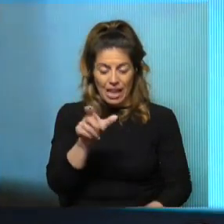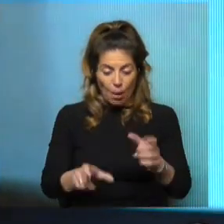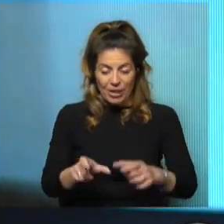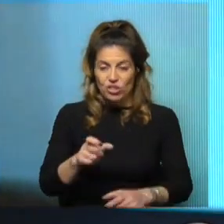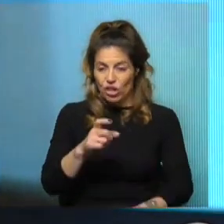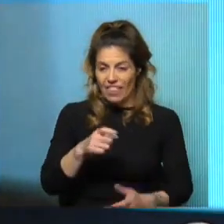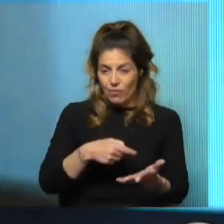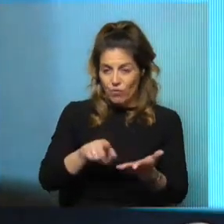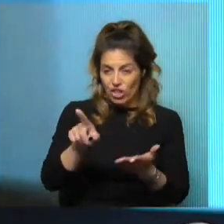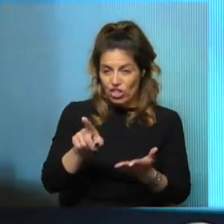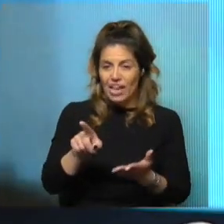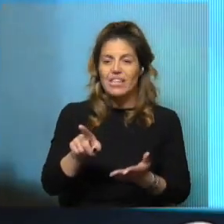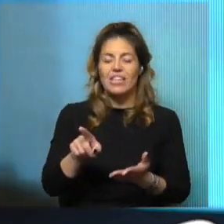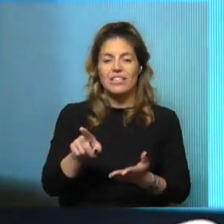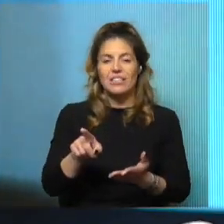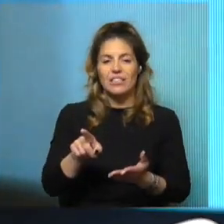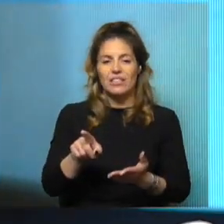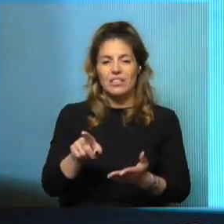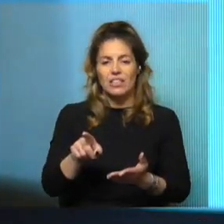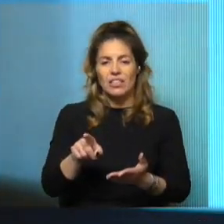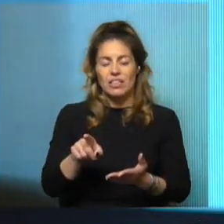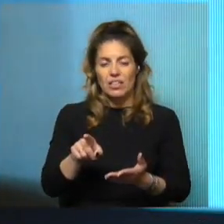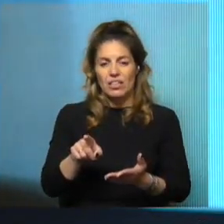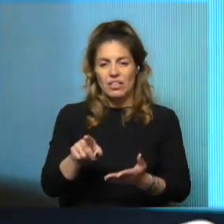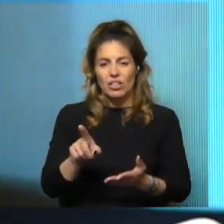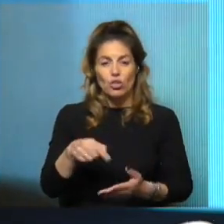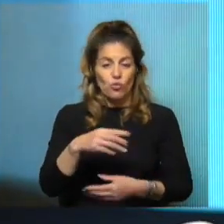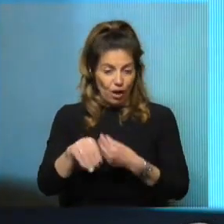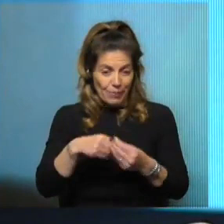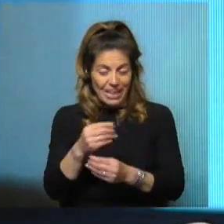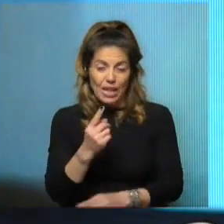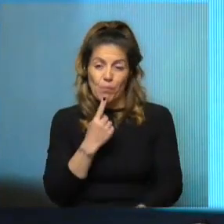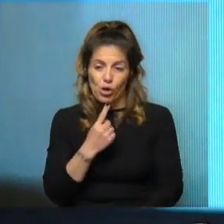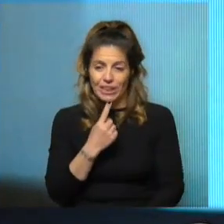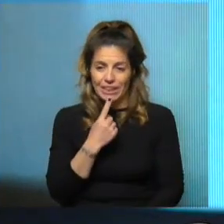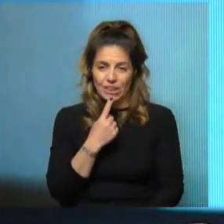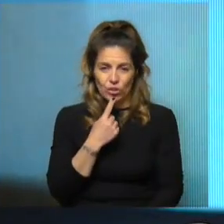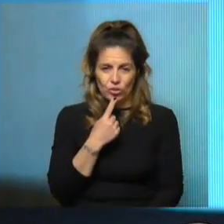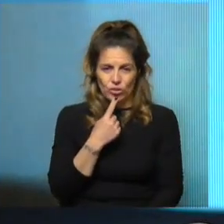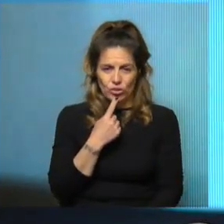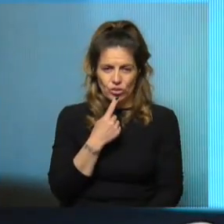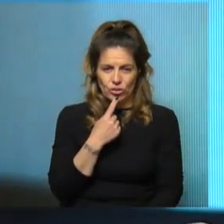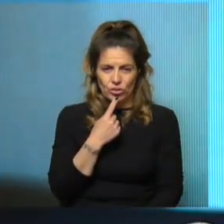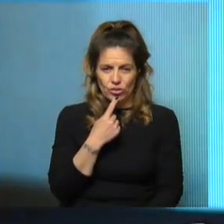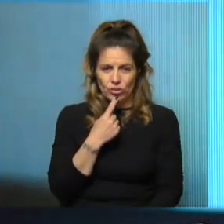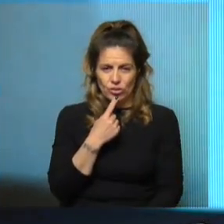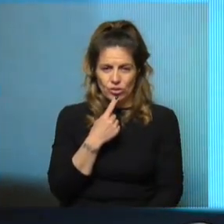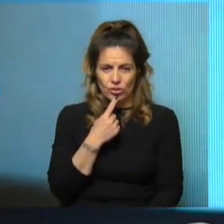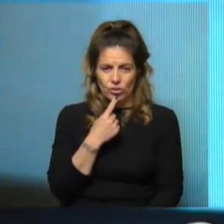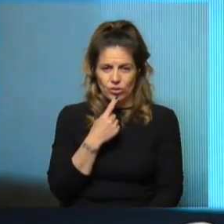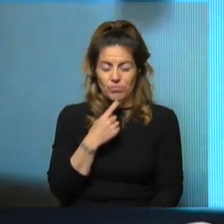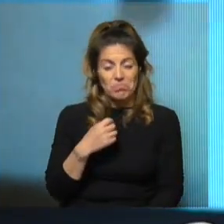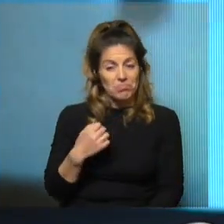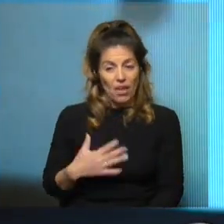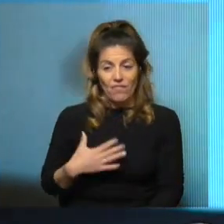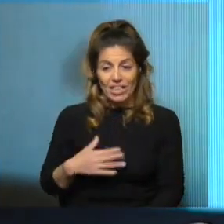Buenos Aires eh los que fueron después sus familiares políticos este bueno Y es válido